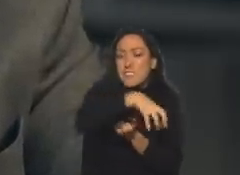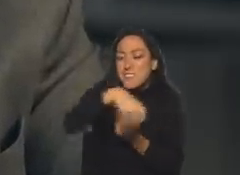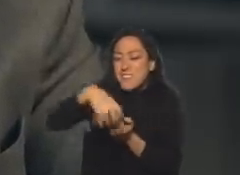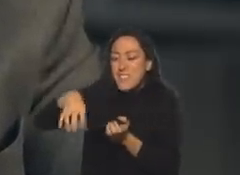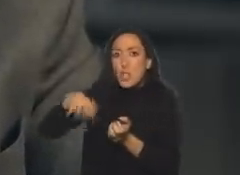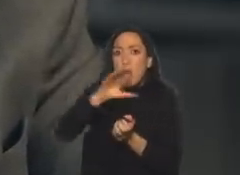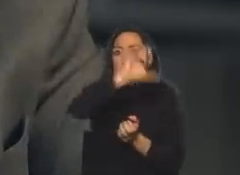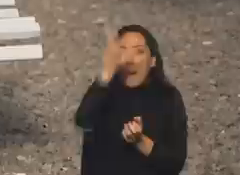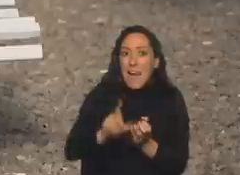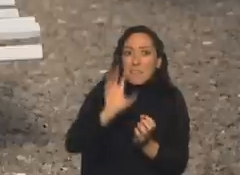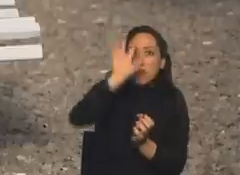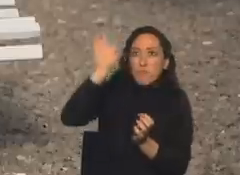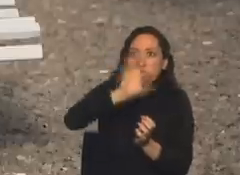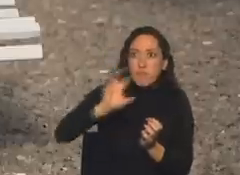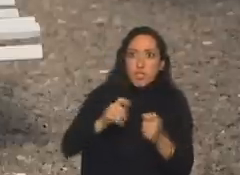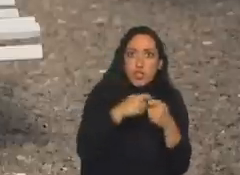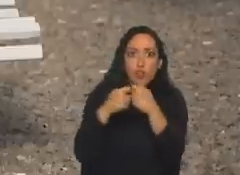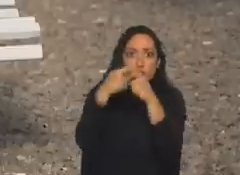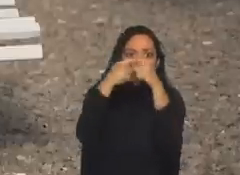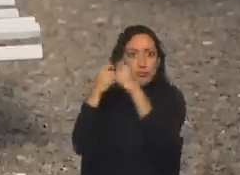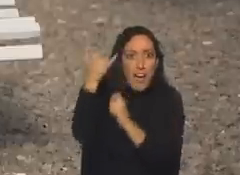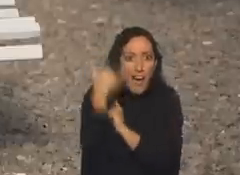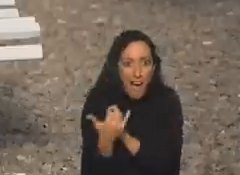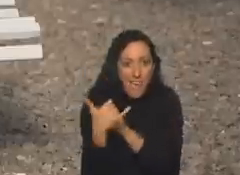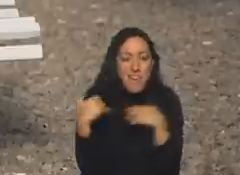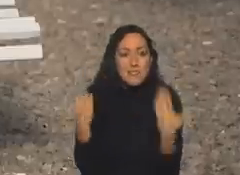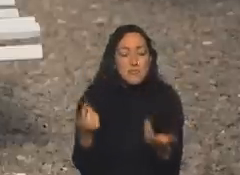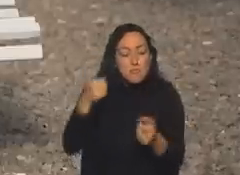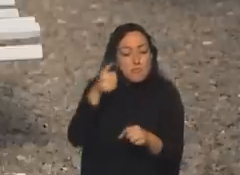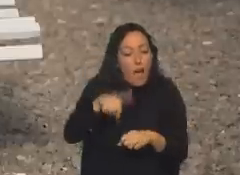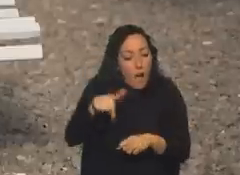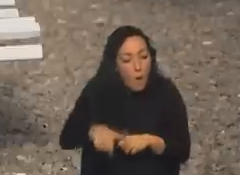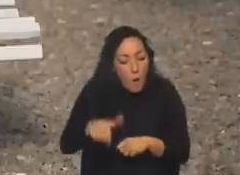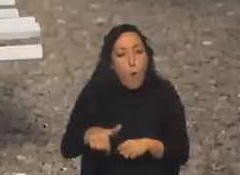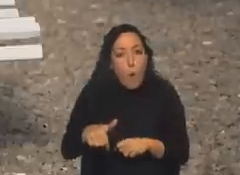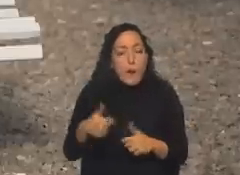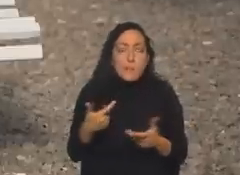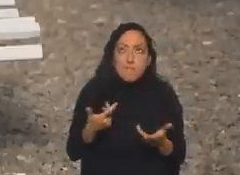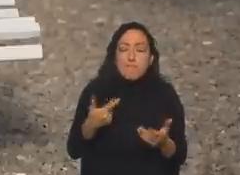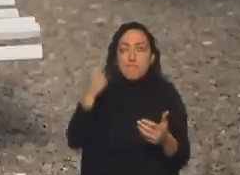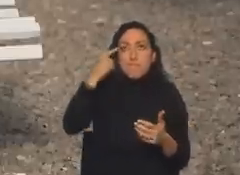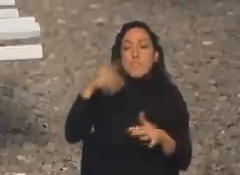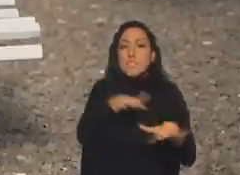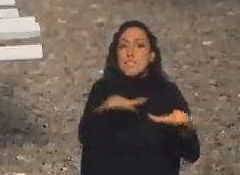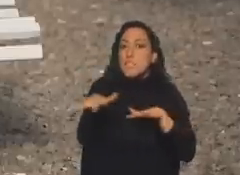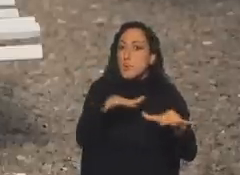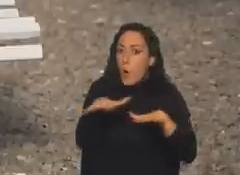del país y hoy por hoy yo te diría que esa situación,